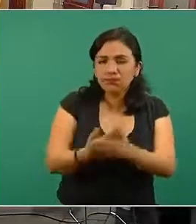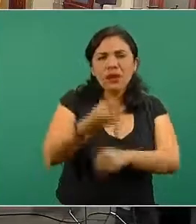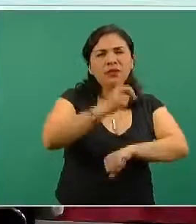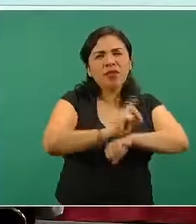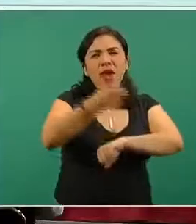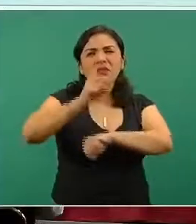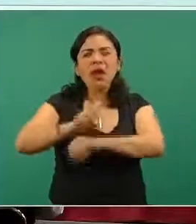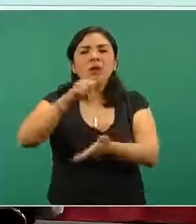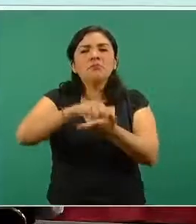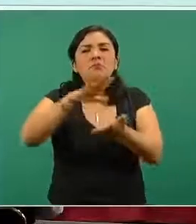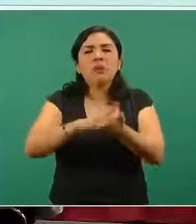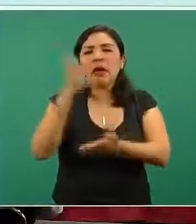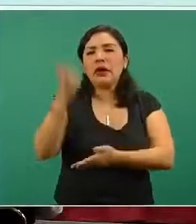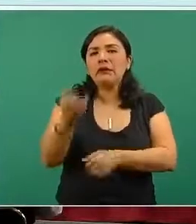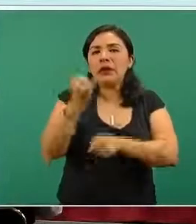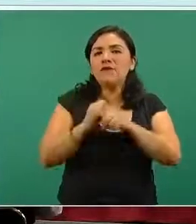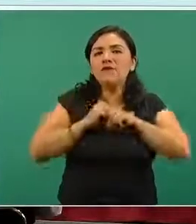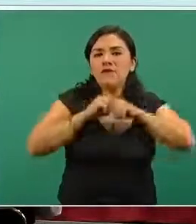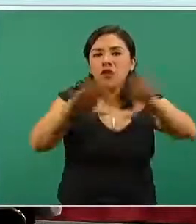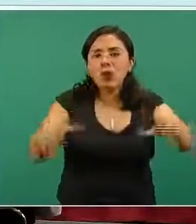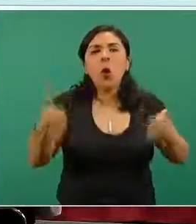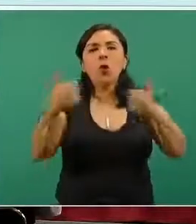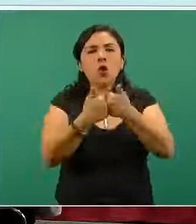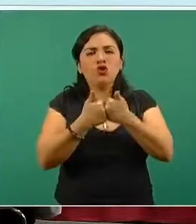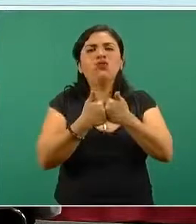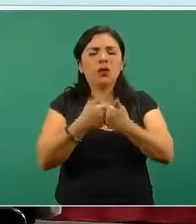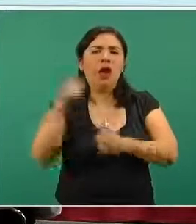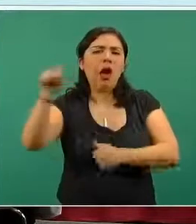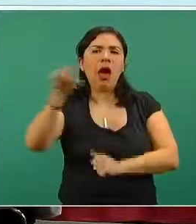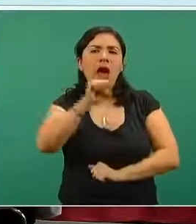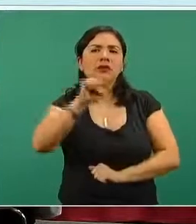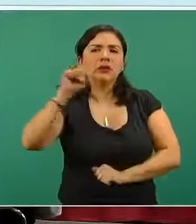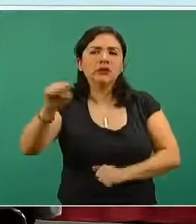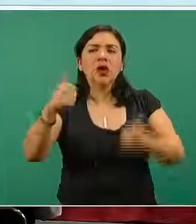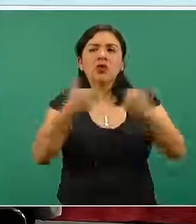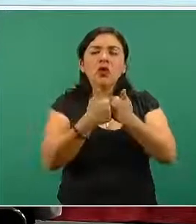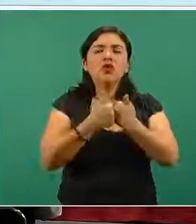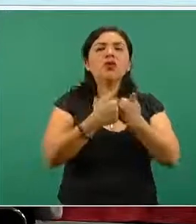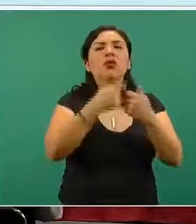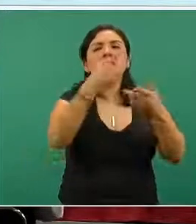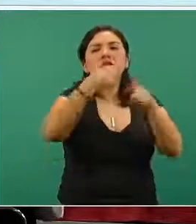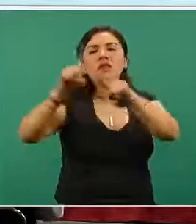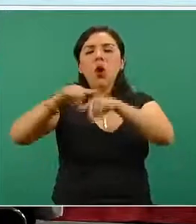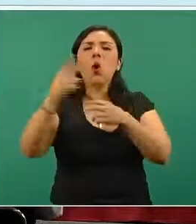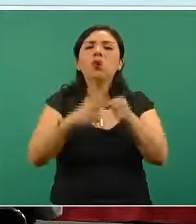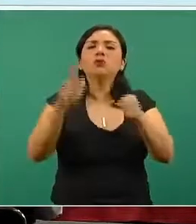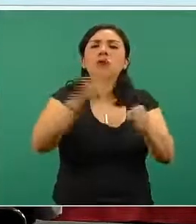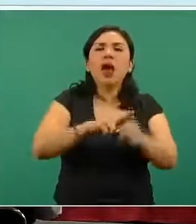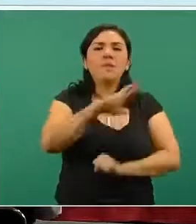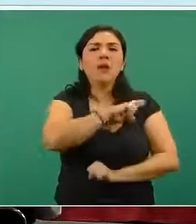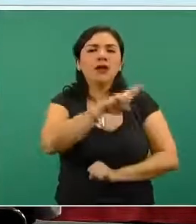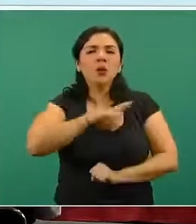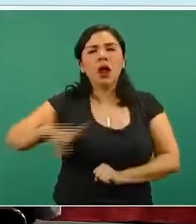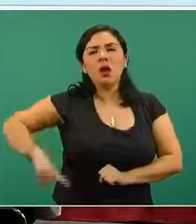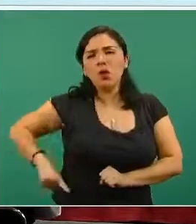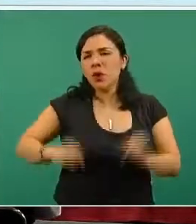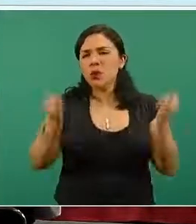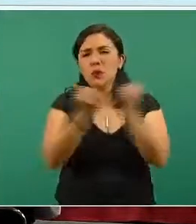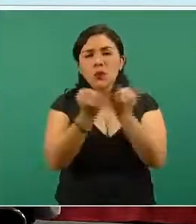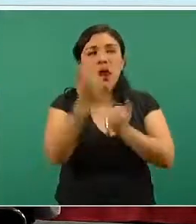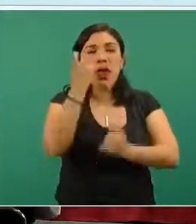el registro de toda esta información a través del sector salud, de las unidades médicas tanto públicas como privadas, y es por ello que